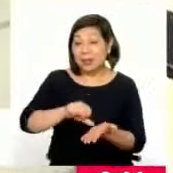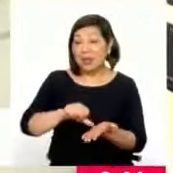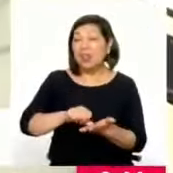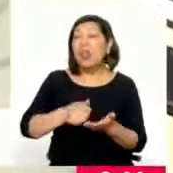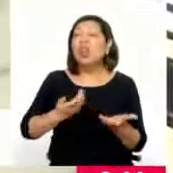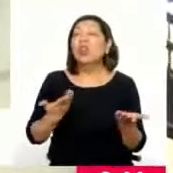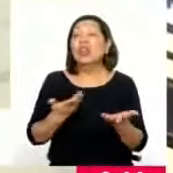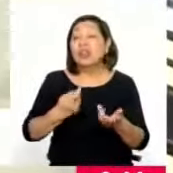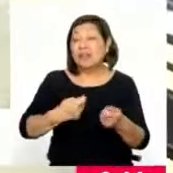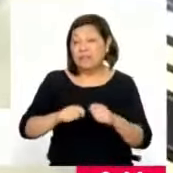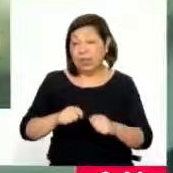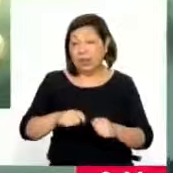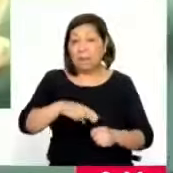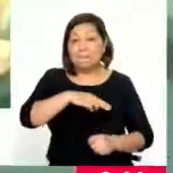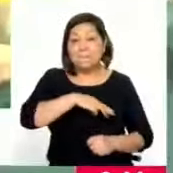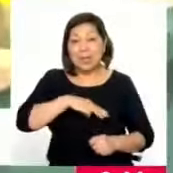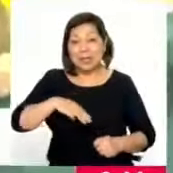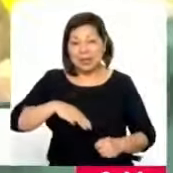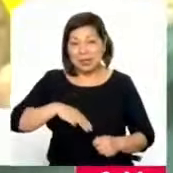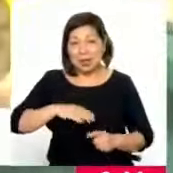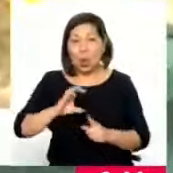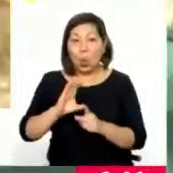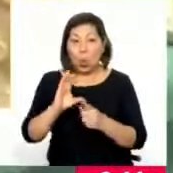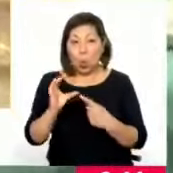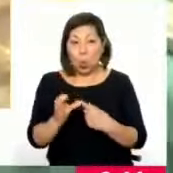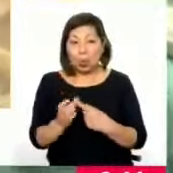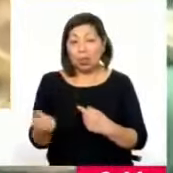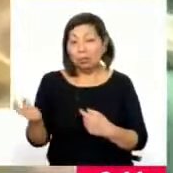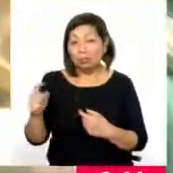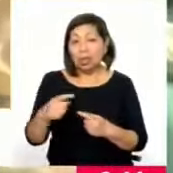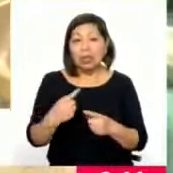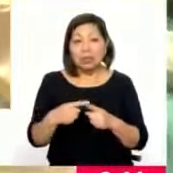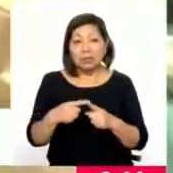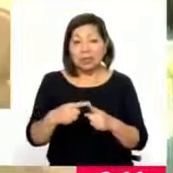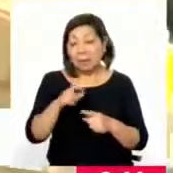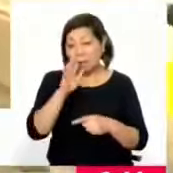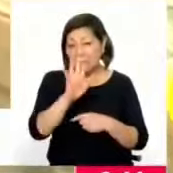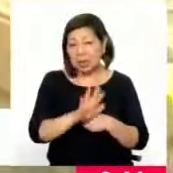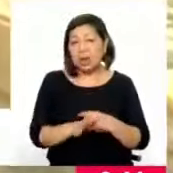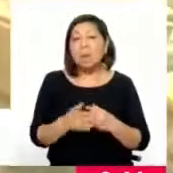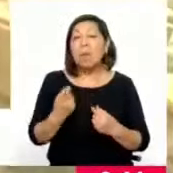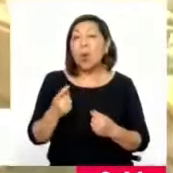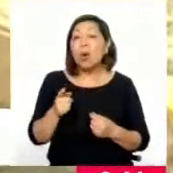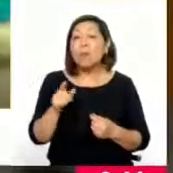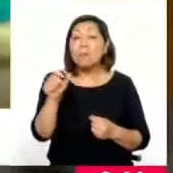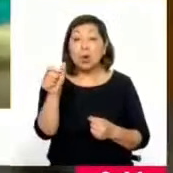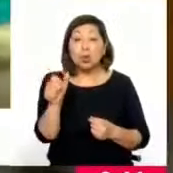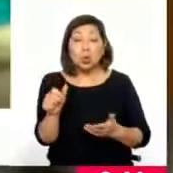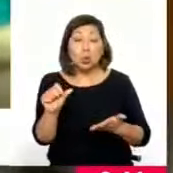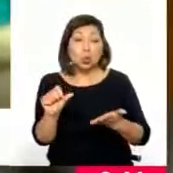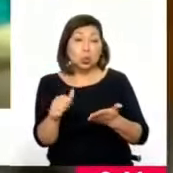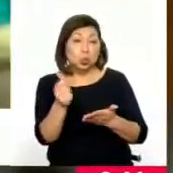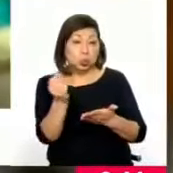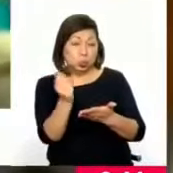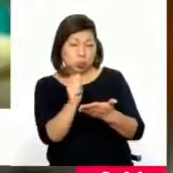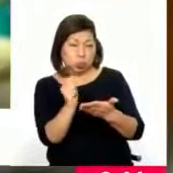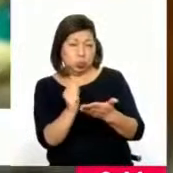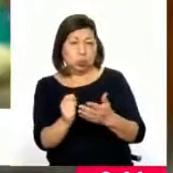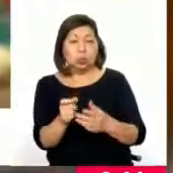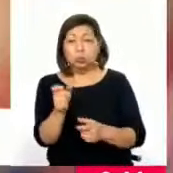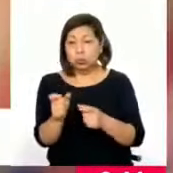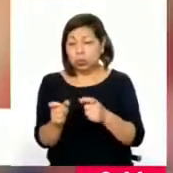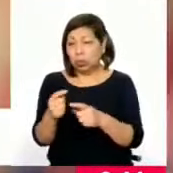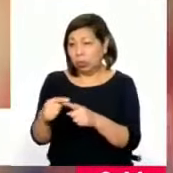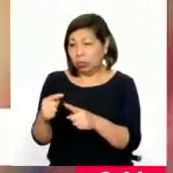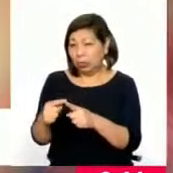de Cultura se podrán apreciar hermosos productos llegados de todo el Perú, hechos por artistas de 123